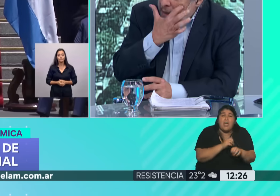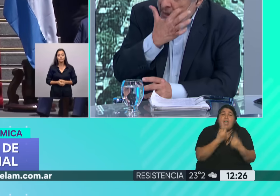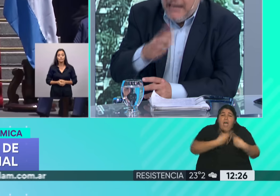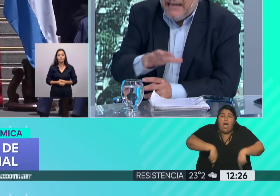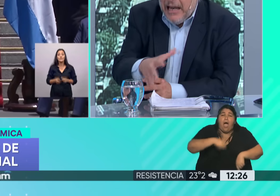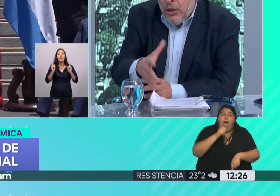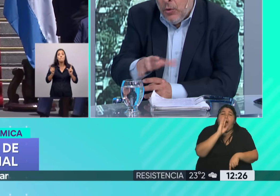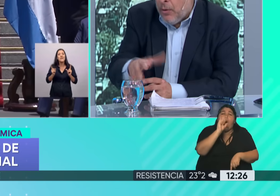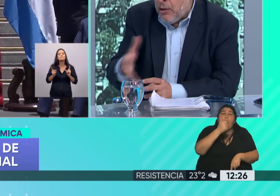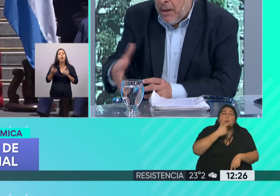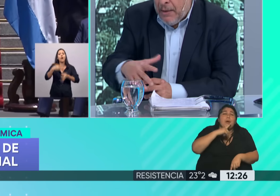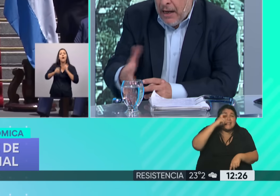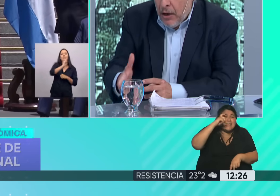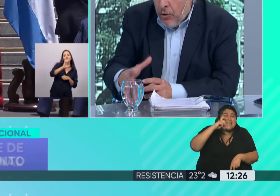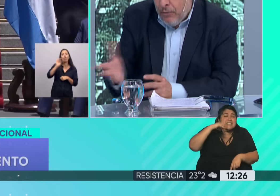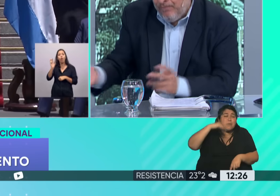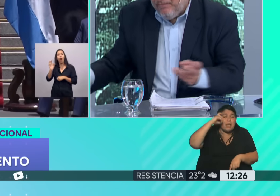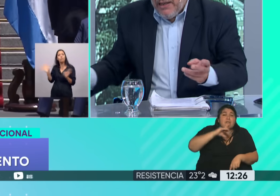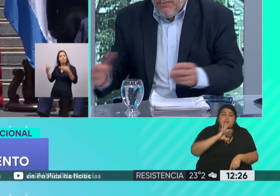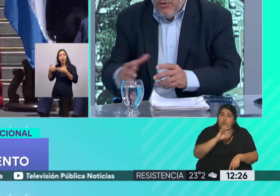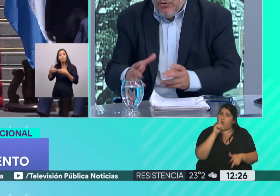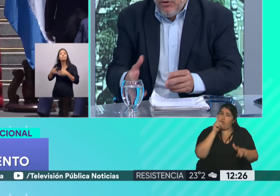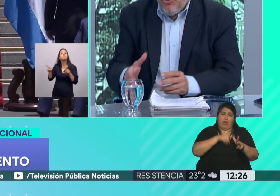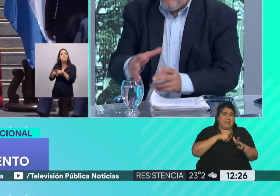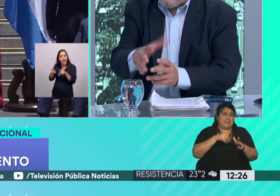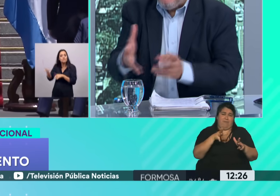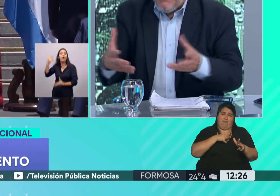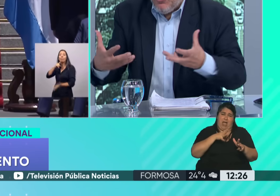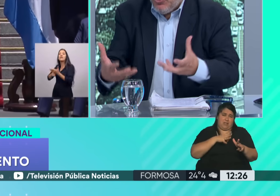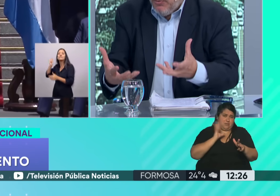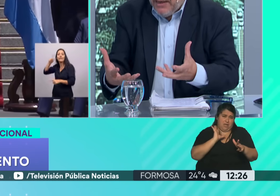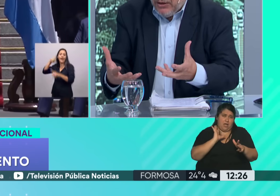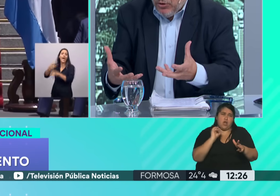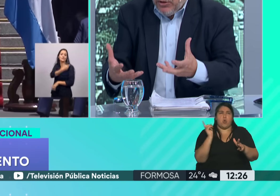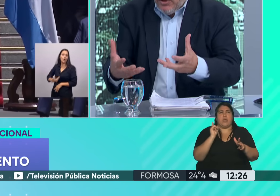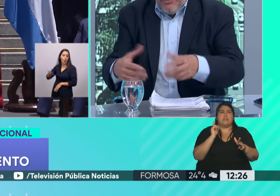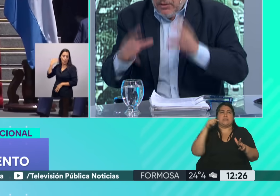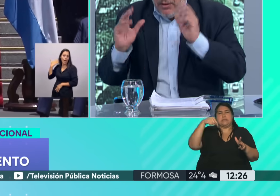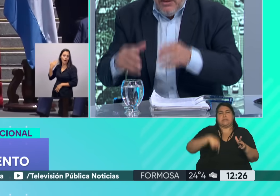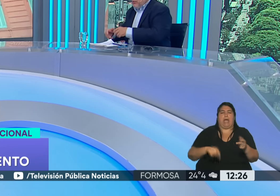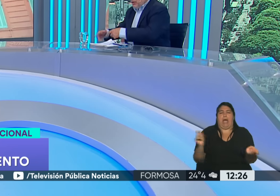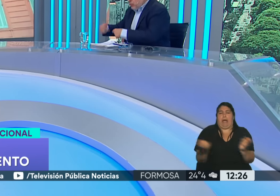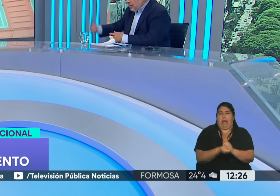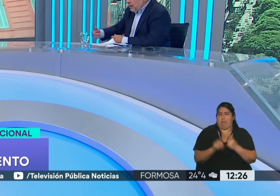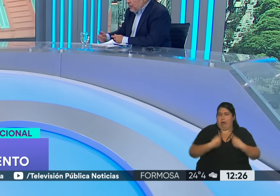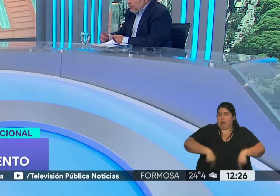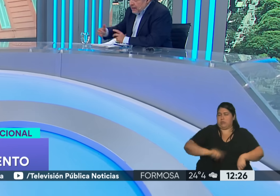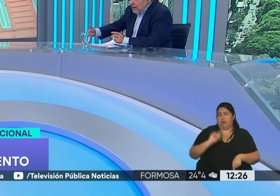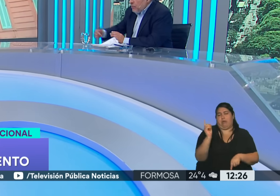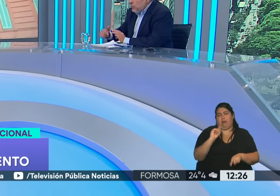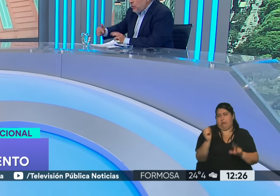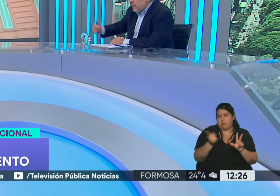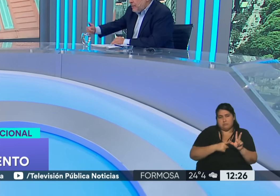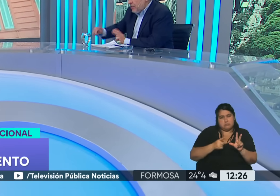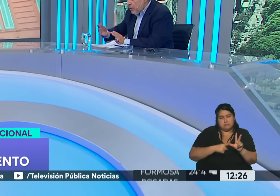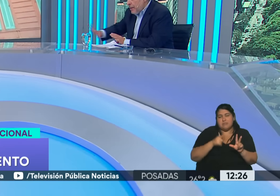de criterio de un gobierno para aplicarla no te cambia mucho en lo inmediato Eso después en todo caso la otra entrada